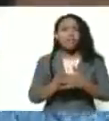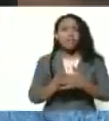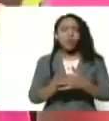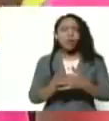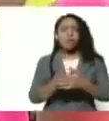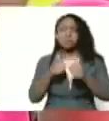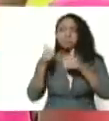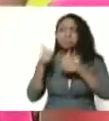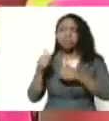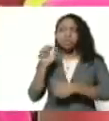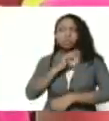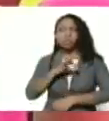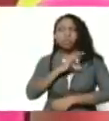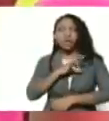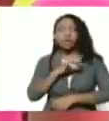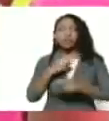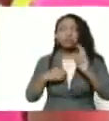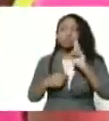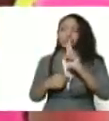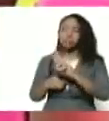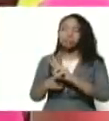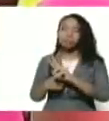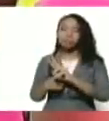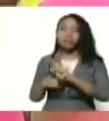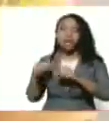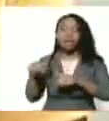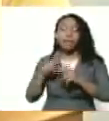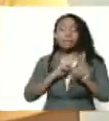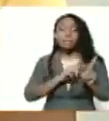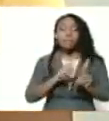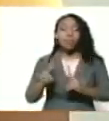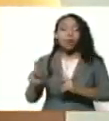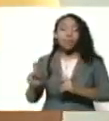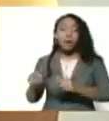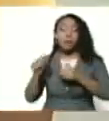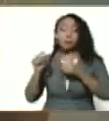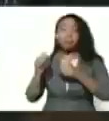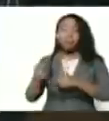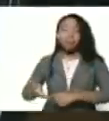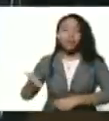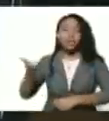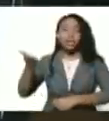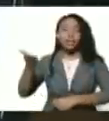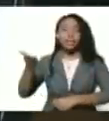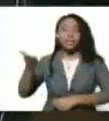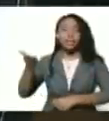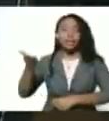Bienestar Social. Pero yo veía también en este programa, y creo que es bien importante,